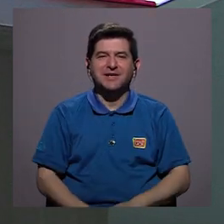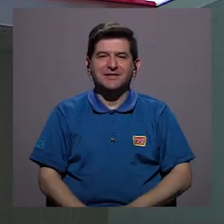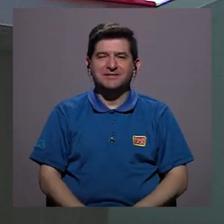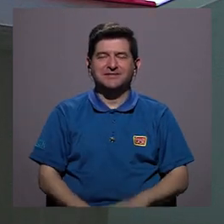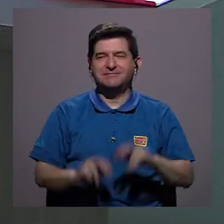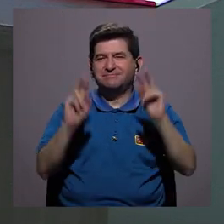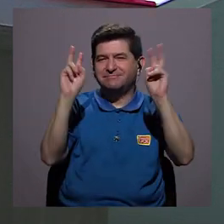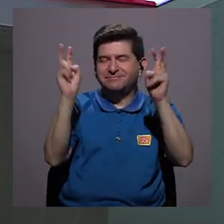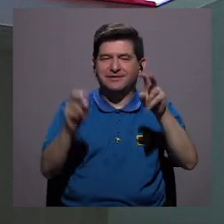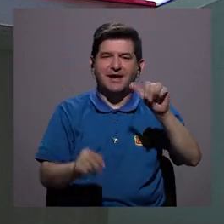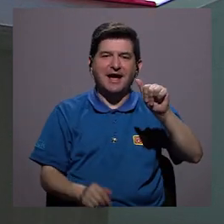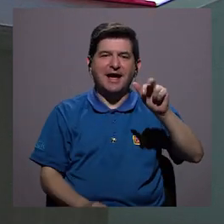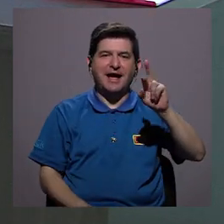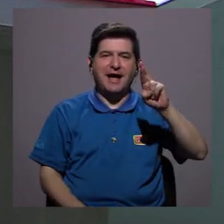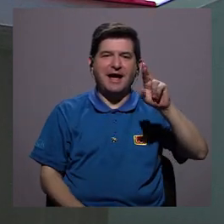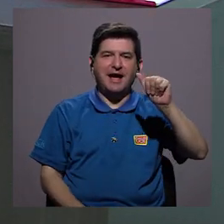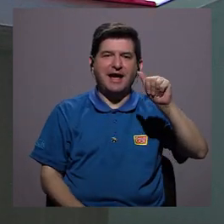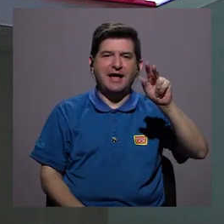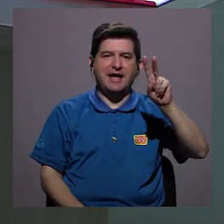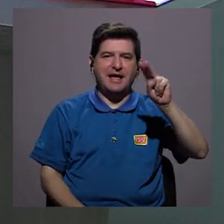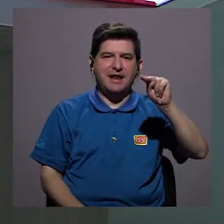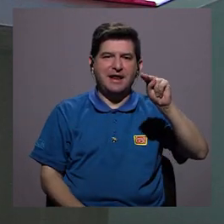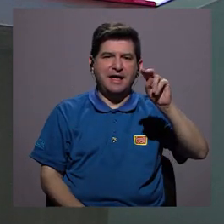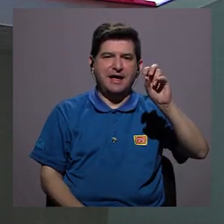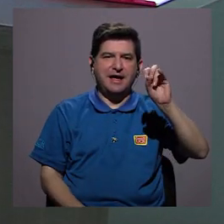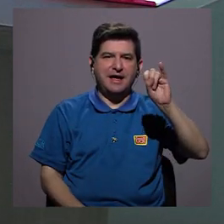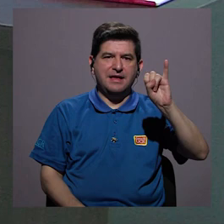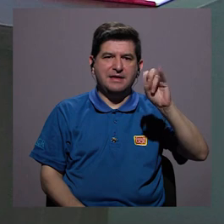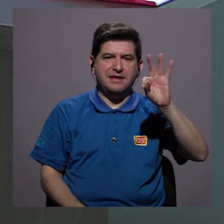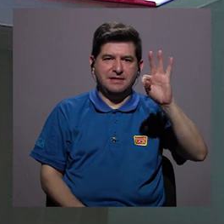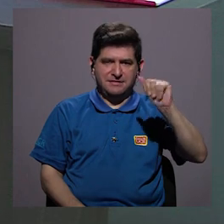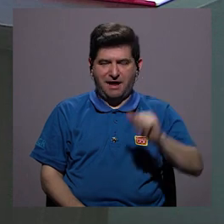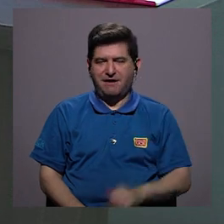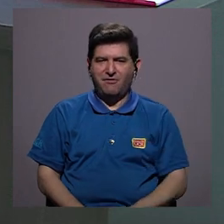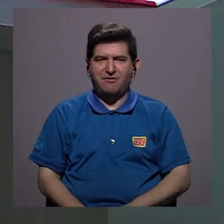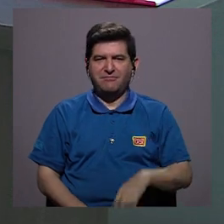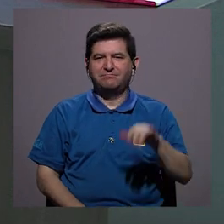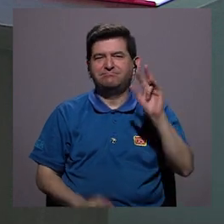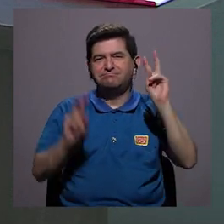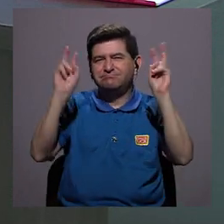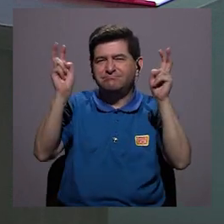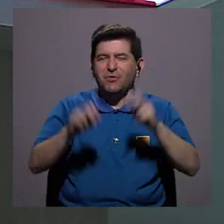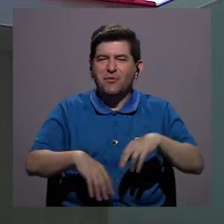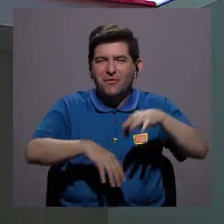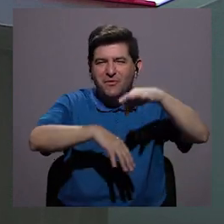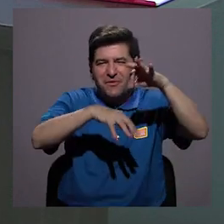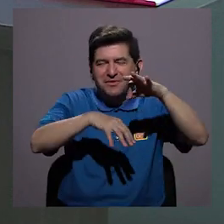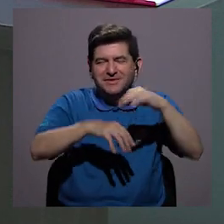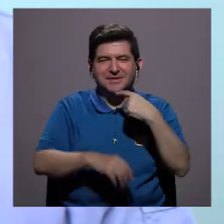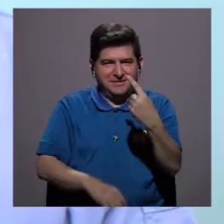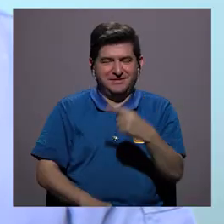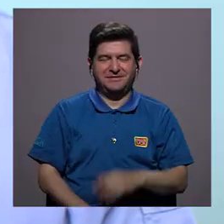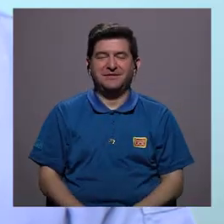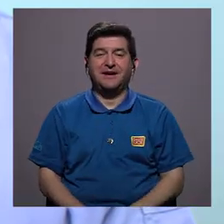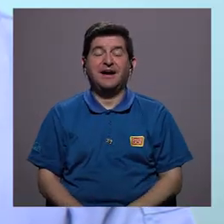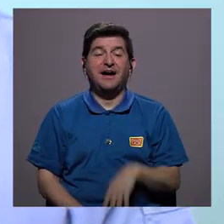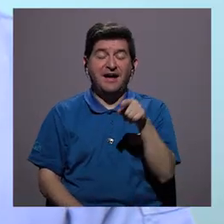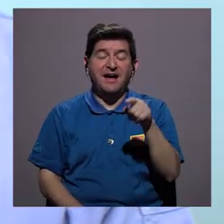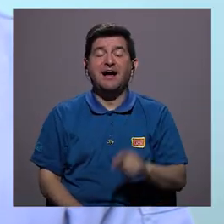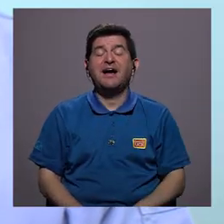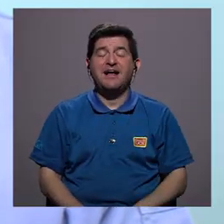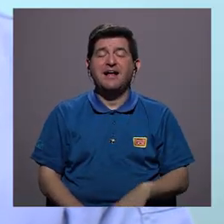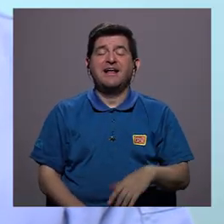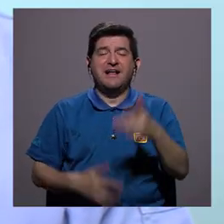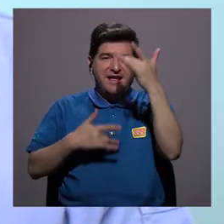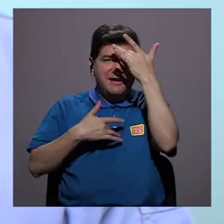arañitas. ¿Eso es lo mismo que varices o son el principio de las varices o es otro tema? La enfermedad